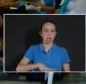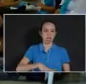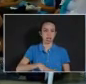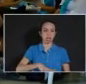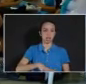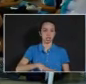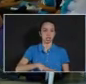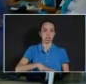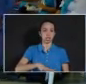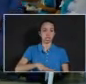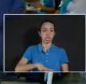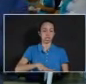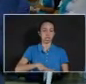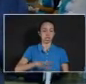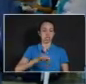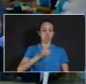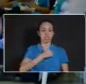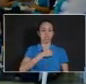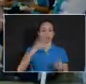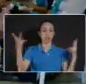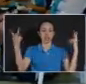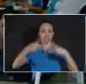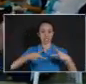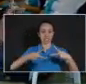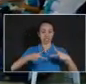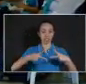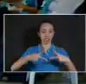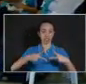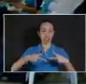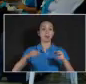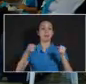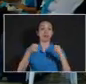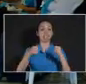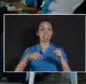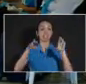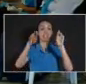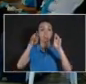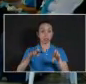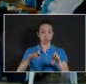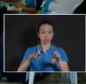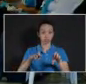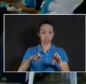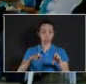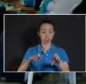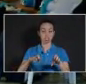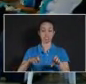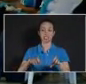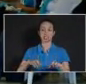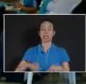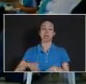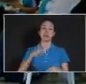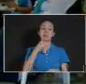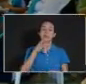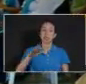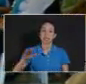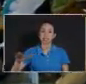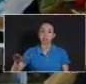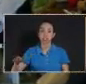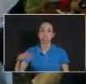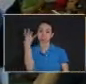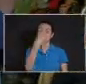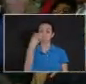va a hacer que los que le rodean, que los pequeñitos, vuelvan a de donde vinieron, que se regresen al